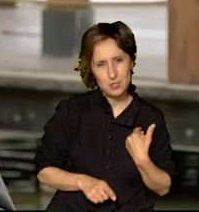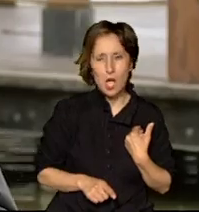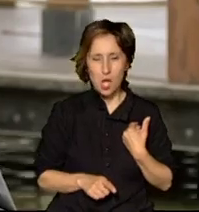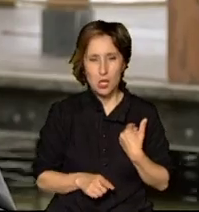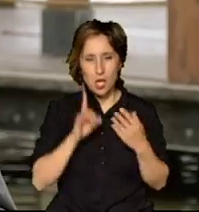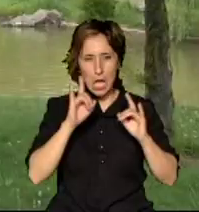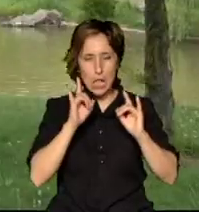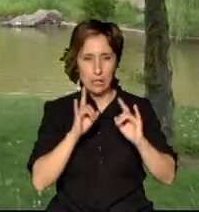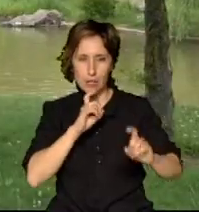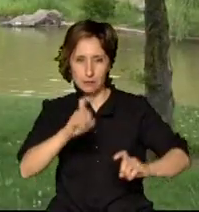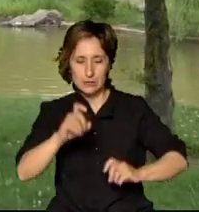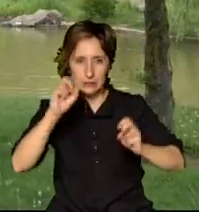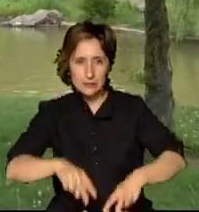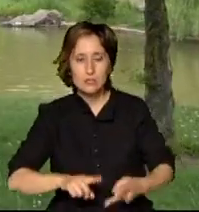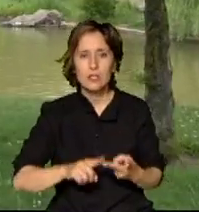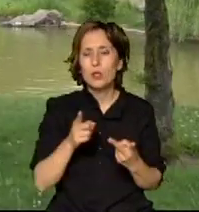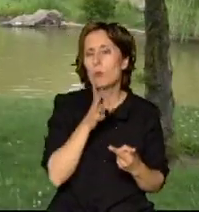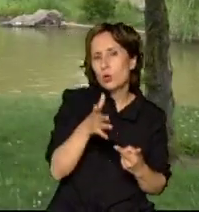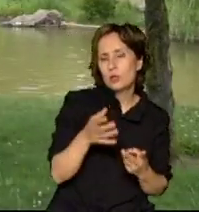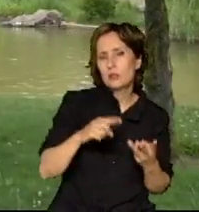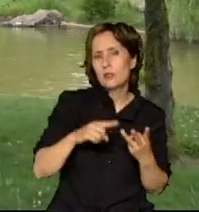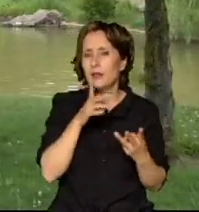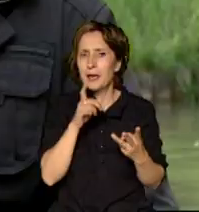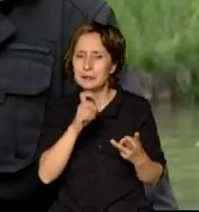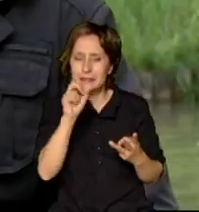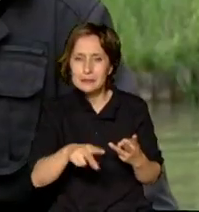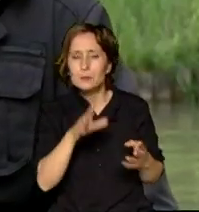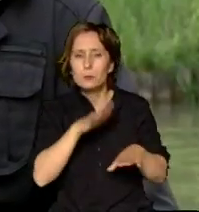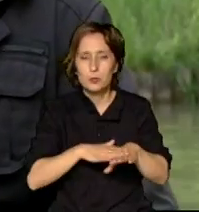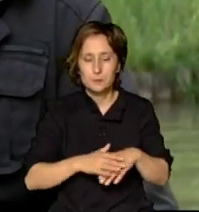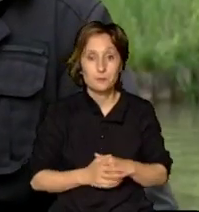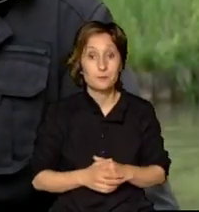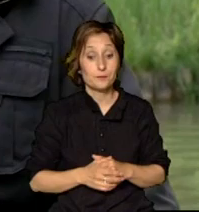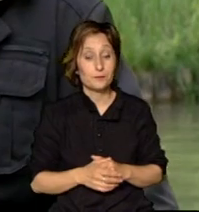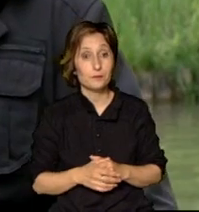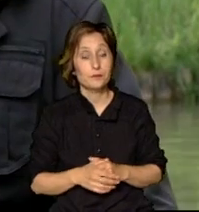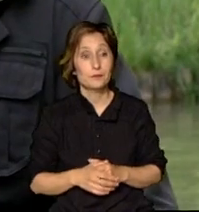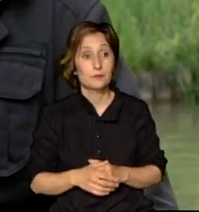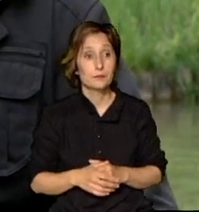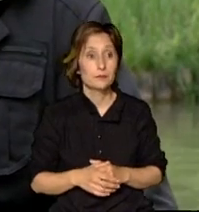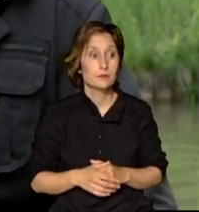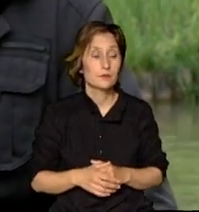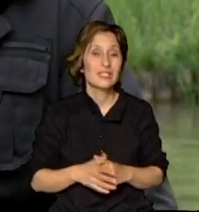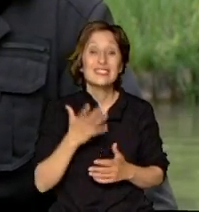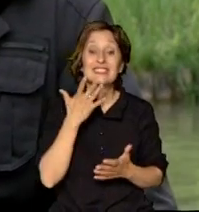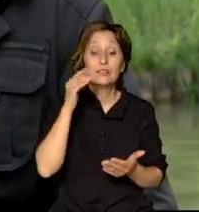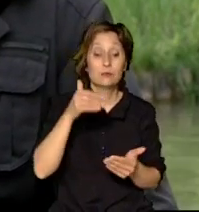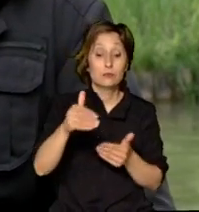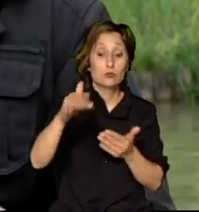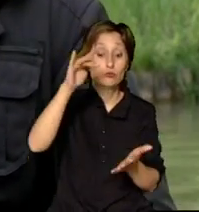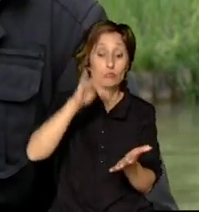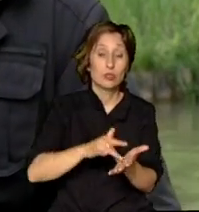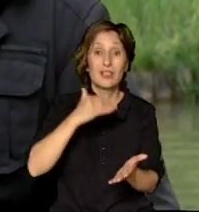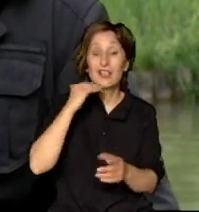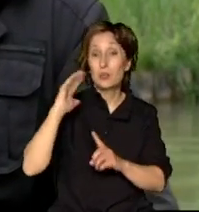ha activado esta alerta? ¿Qué es lo que ha pasado con esto? ¿Por qué no se ha dado aviso? Bueno, cuando hay un evento con alto impacto y